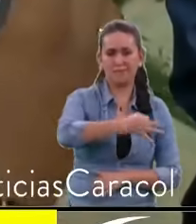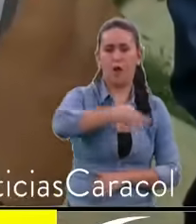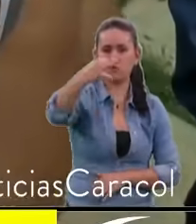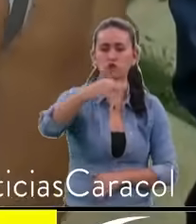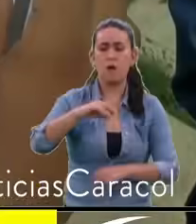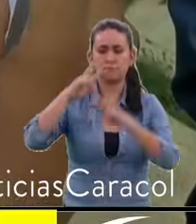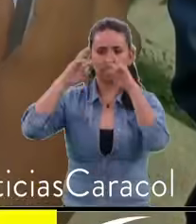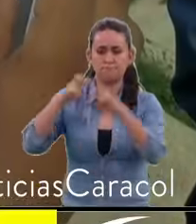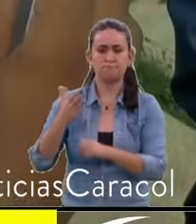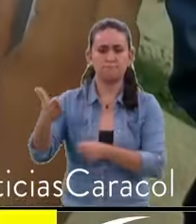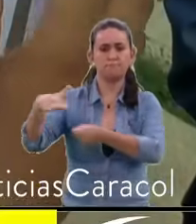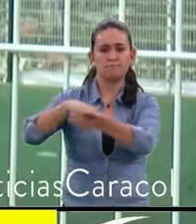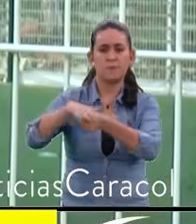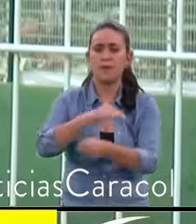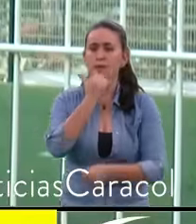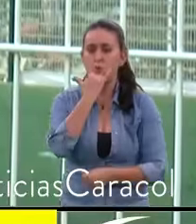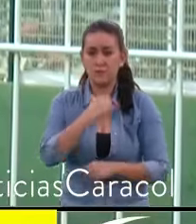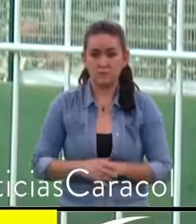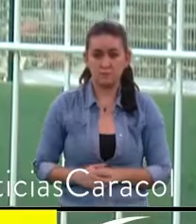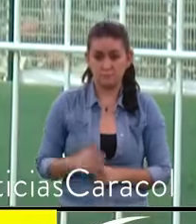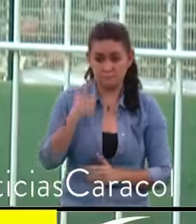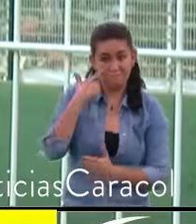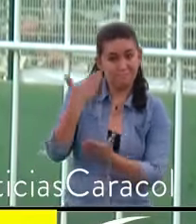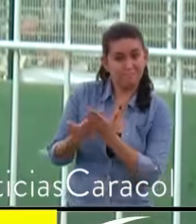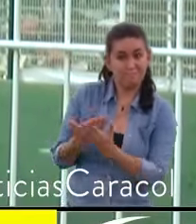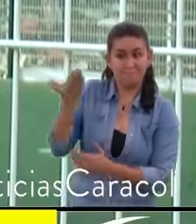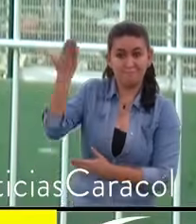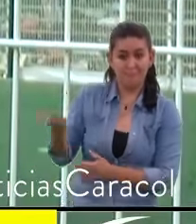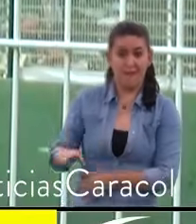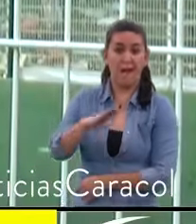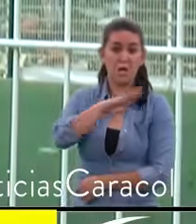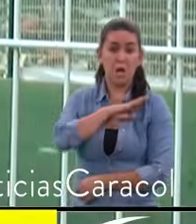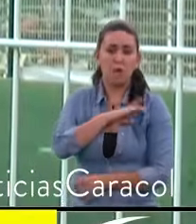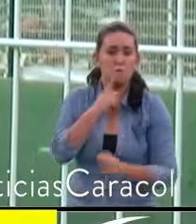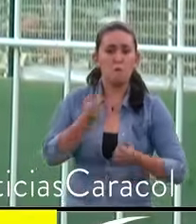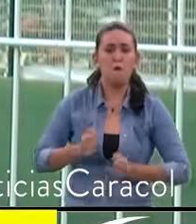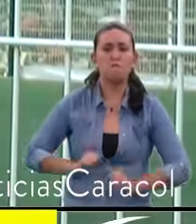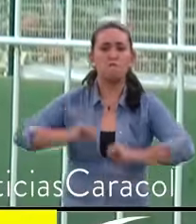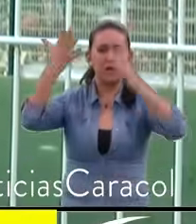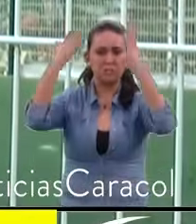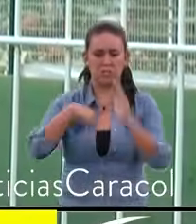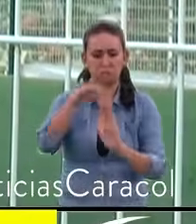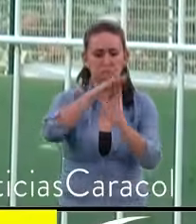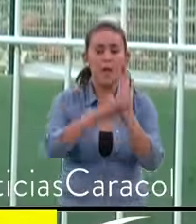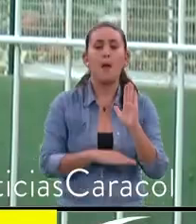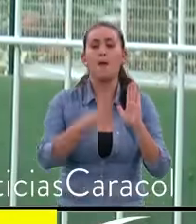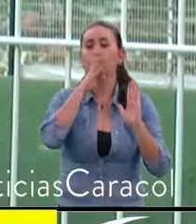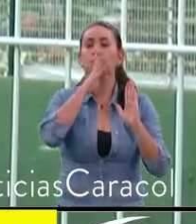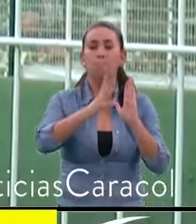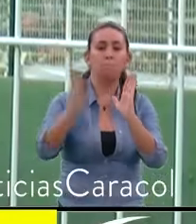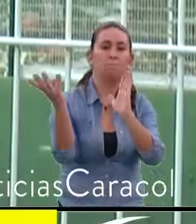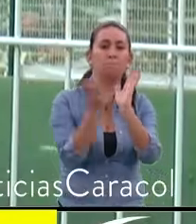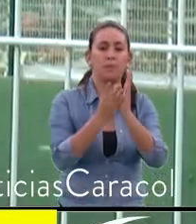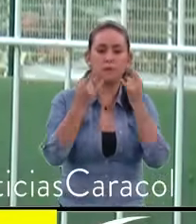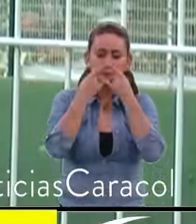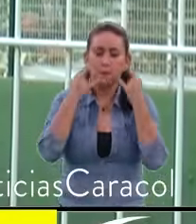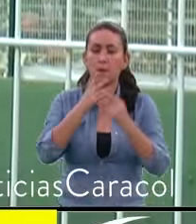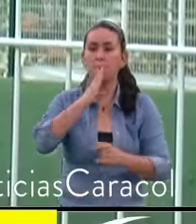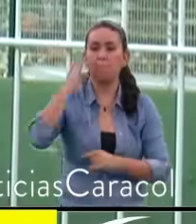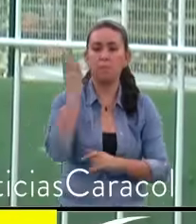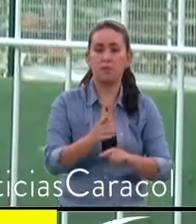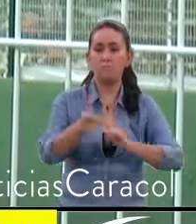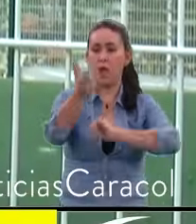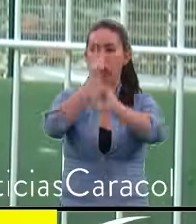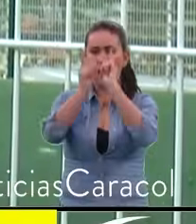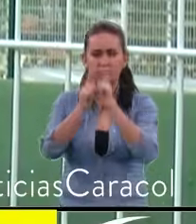los hechos. Como podemos ver, el señor alcalde hizo una fiesta donde violó todos los protocolos y violó la ley seca.